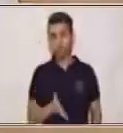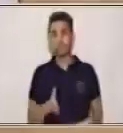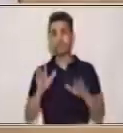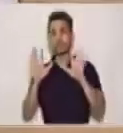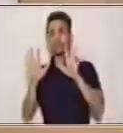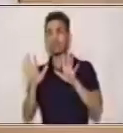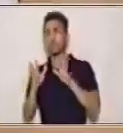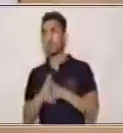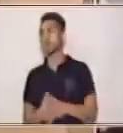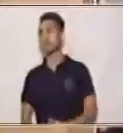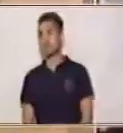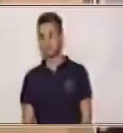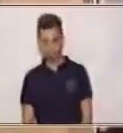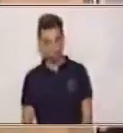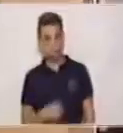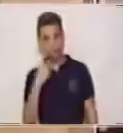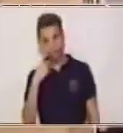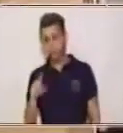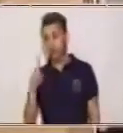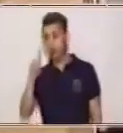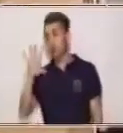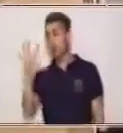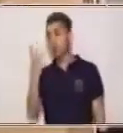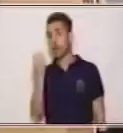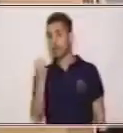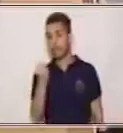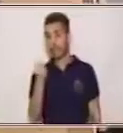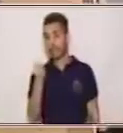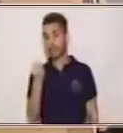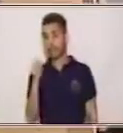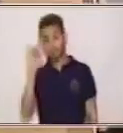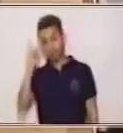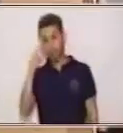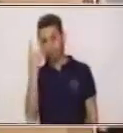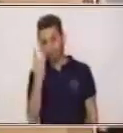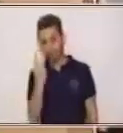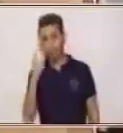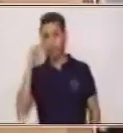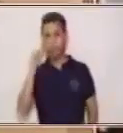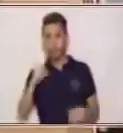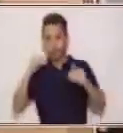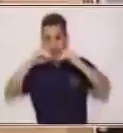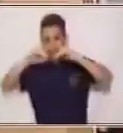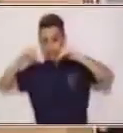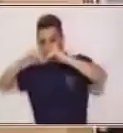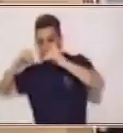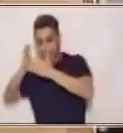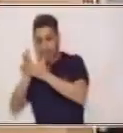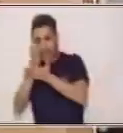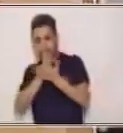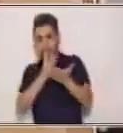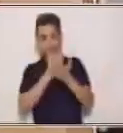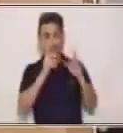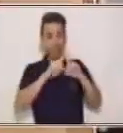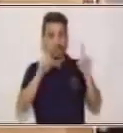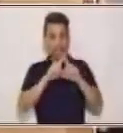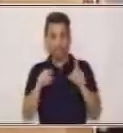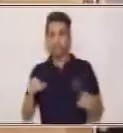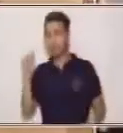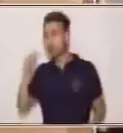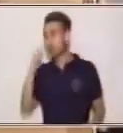rapidito. Una unidad puede estar dividida en varias partes, pero vamos a comparar